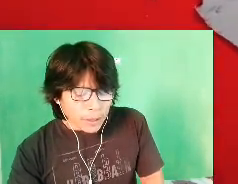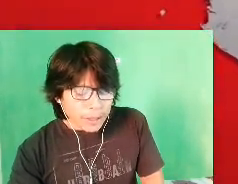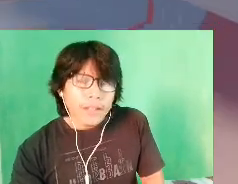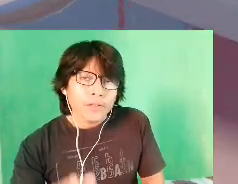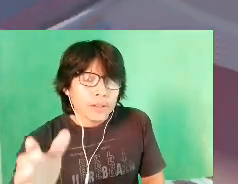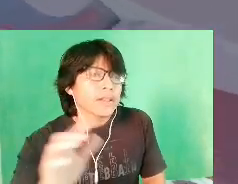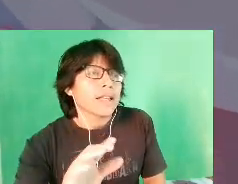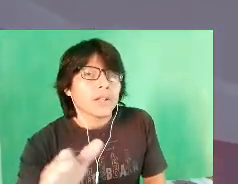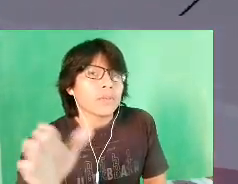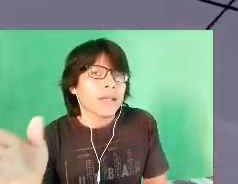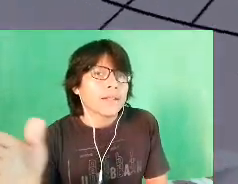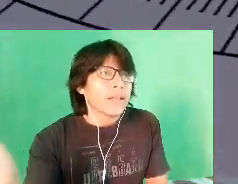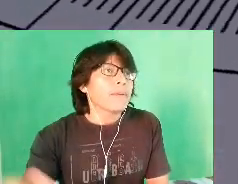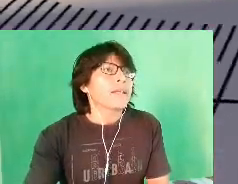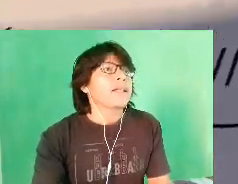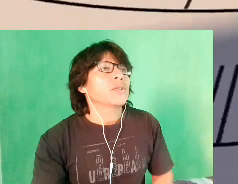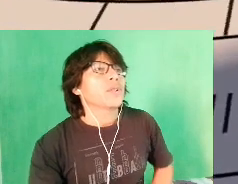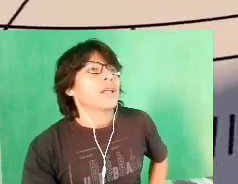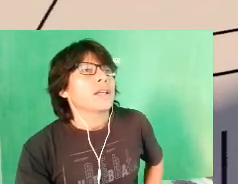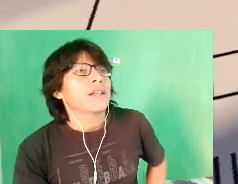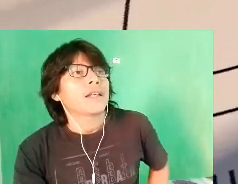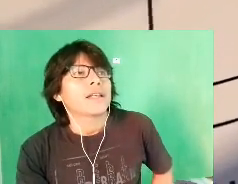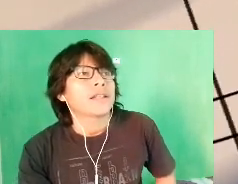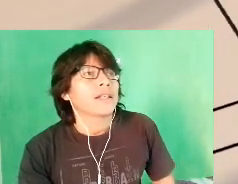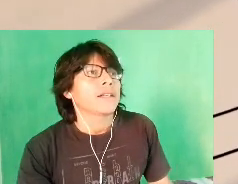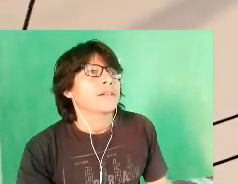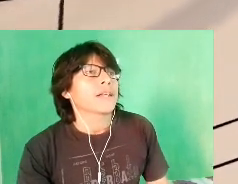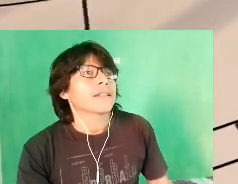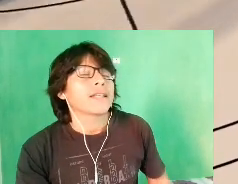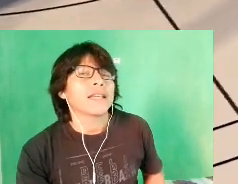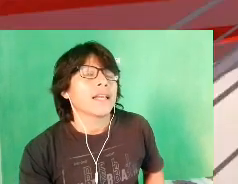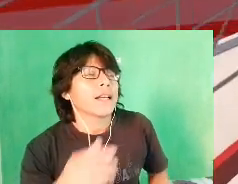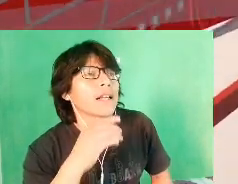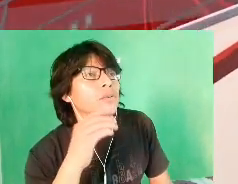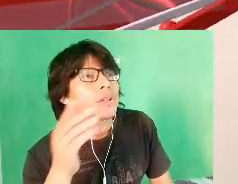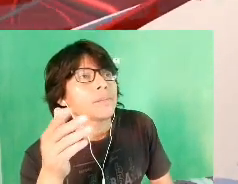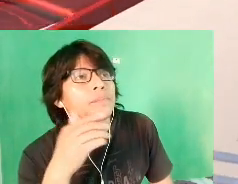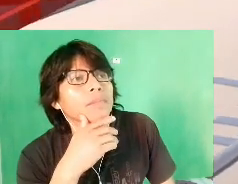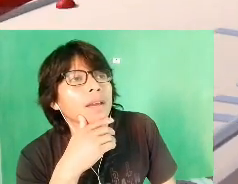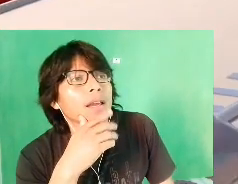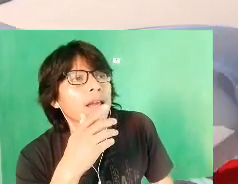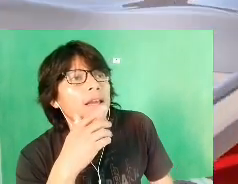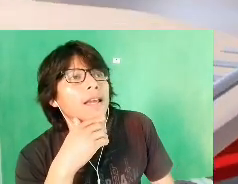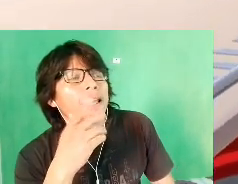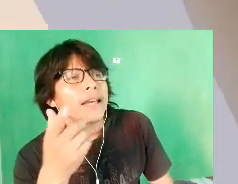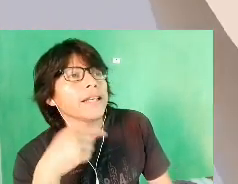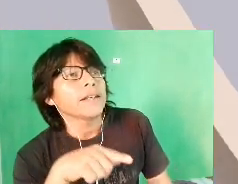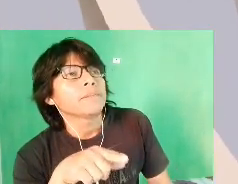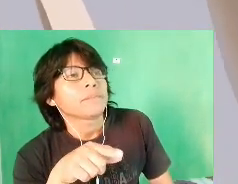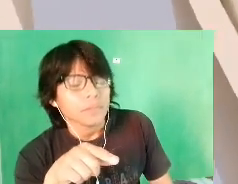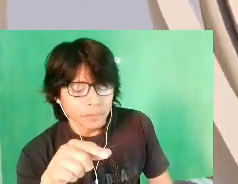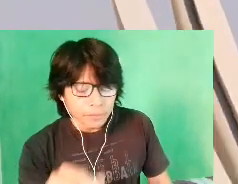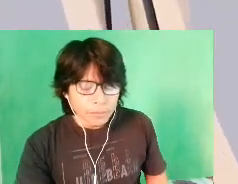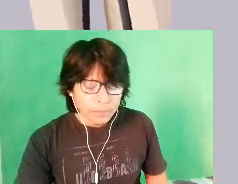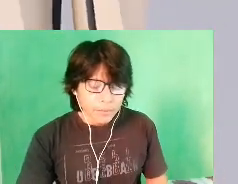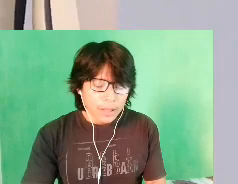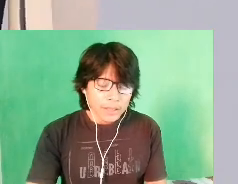Con esto del INE, ahorita saliéndome el tema de esto de Castañeda y la guerra sucia, el INE